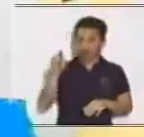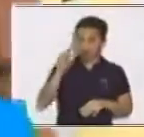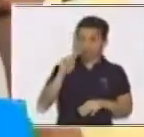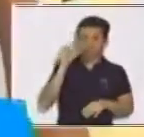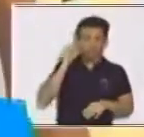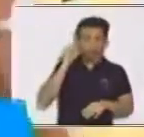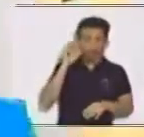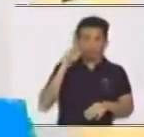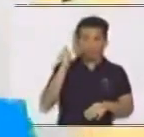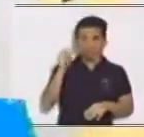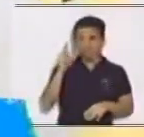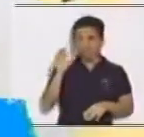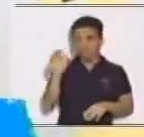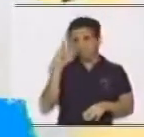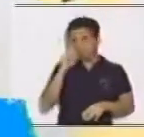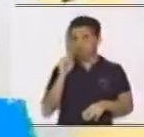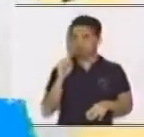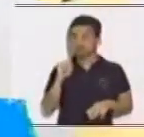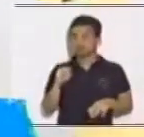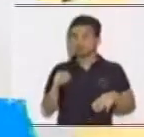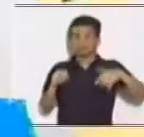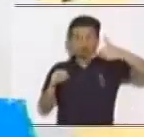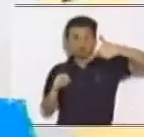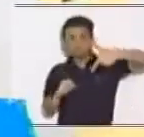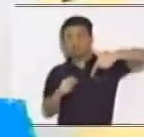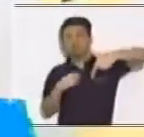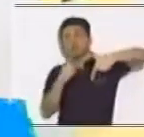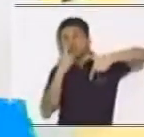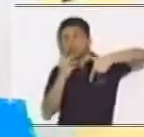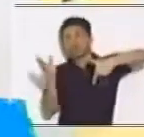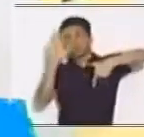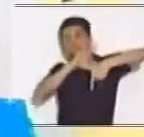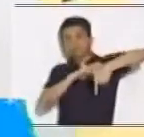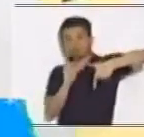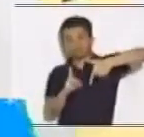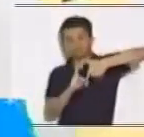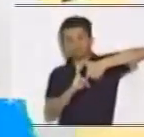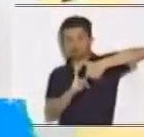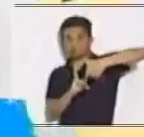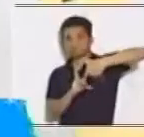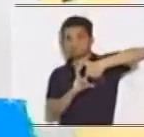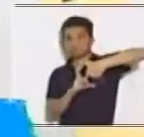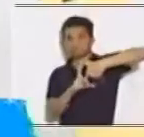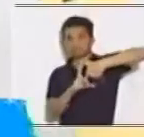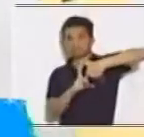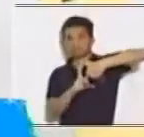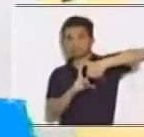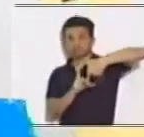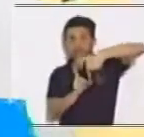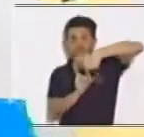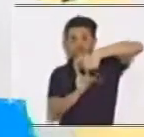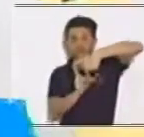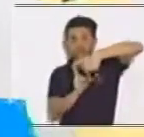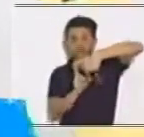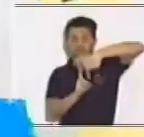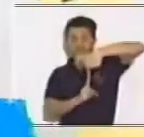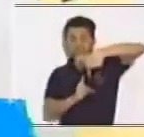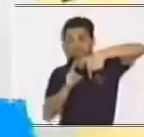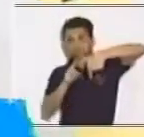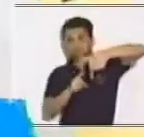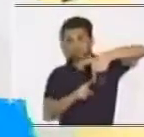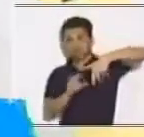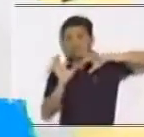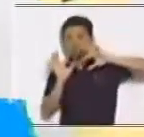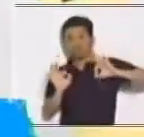estos dos puntos, voy a formar mi triángulo. Entonces no importa la posición que tenga, pero ese